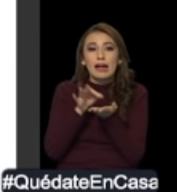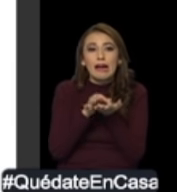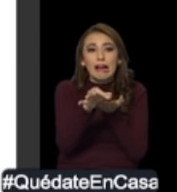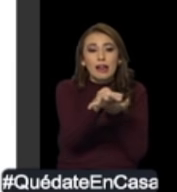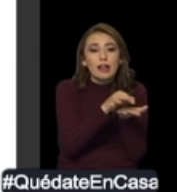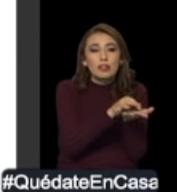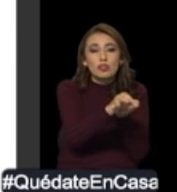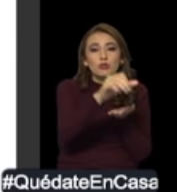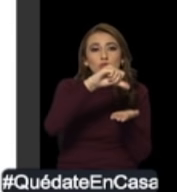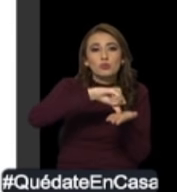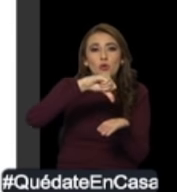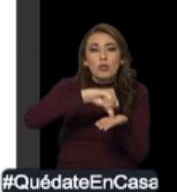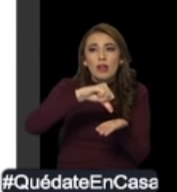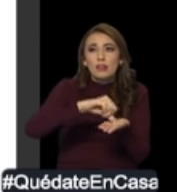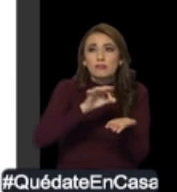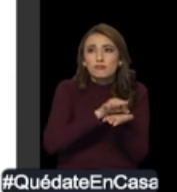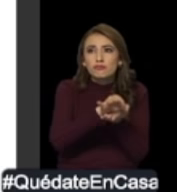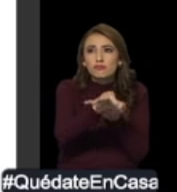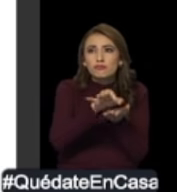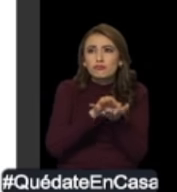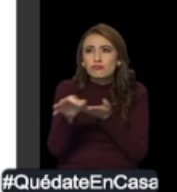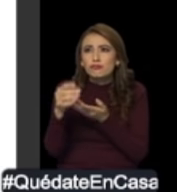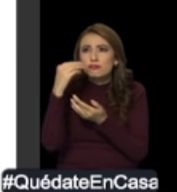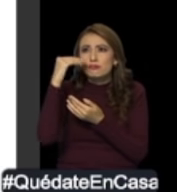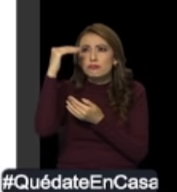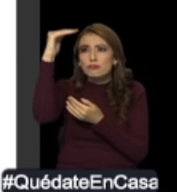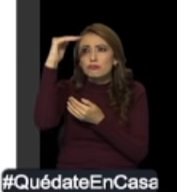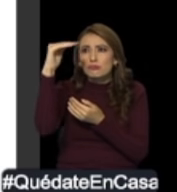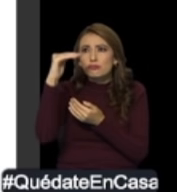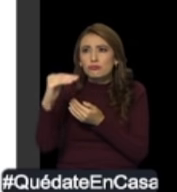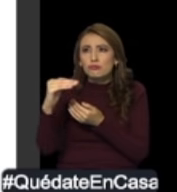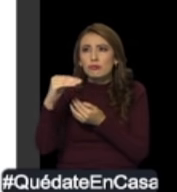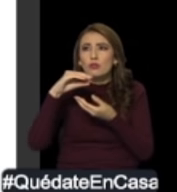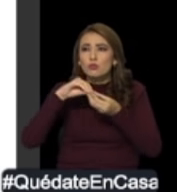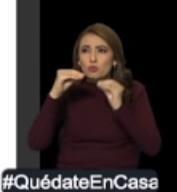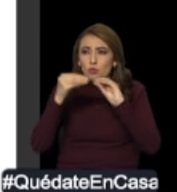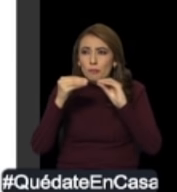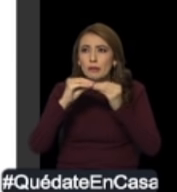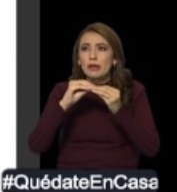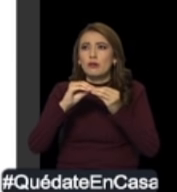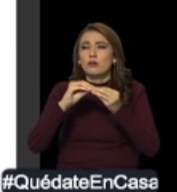de domicilio en la que se presentan el número de casos